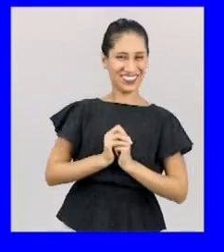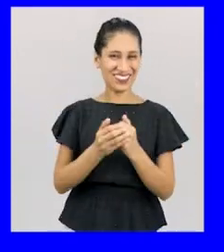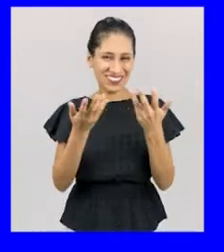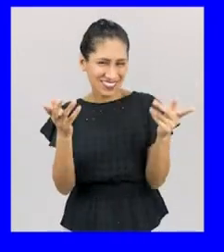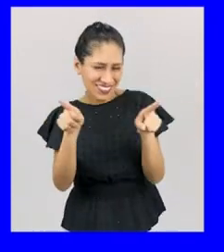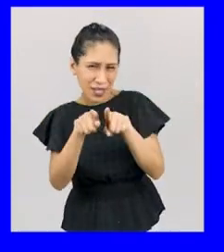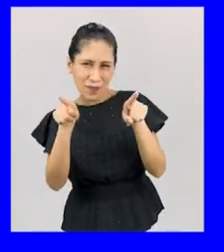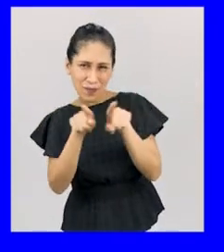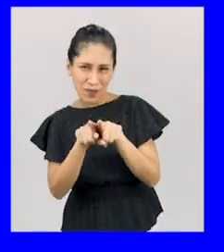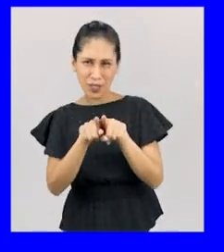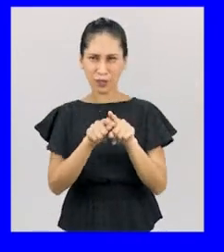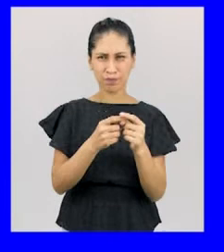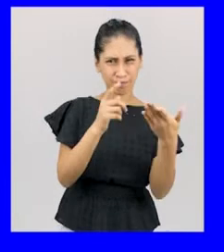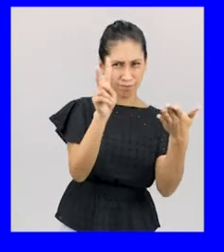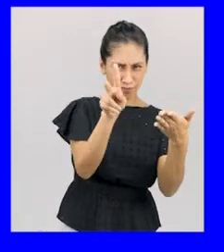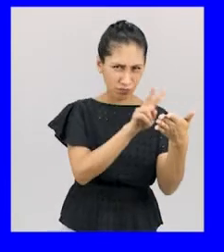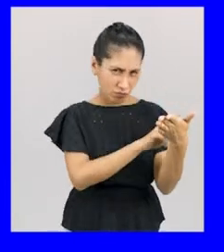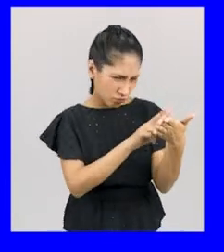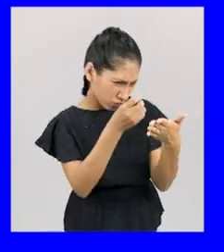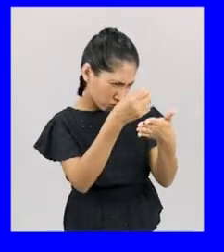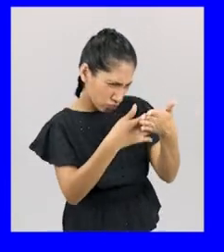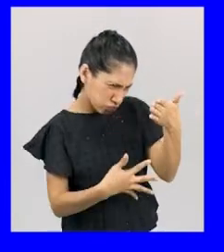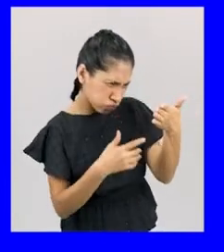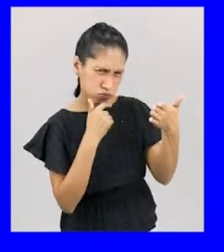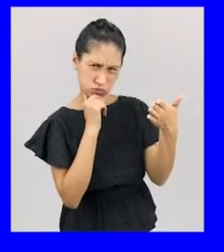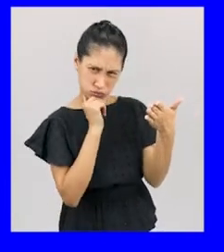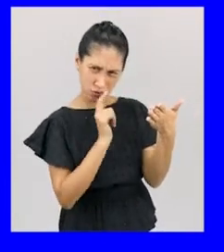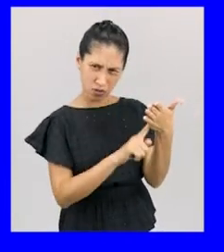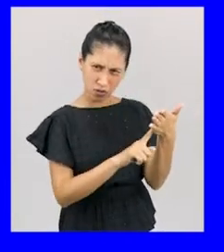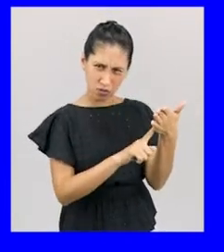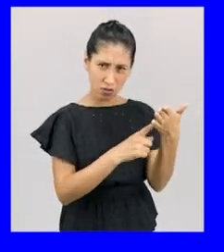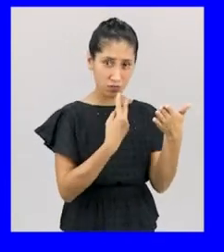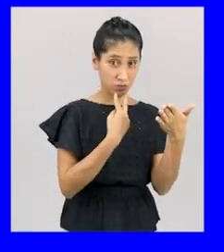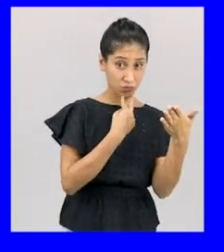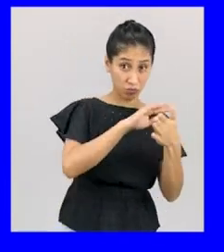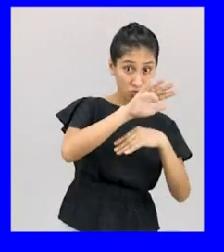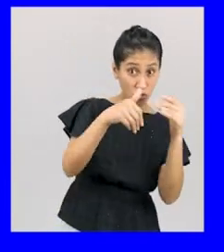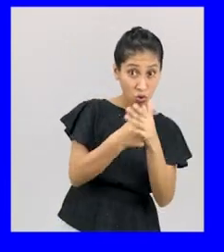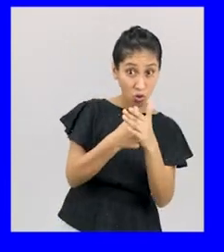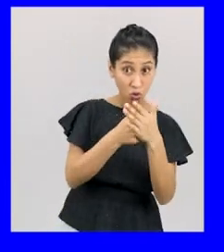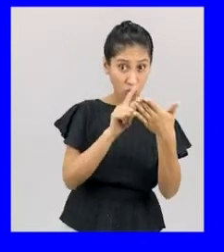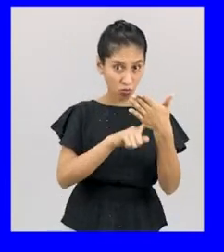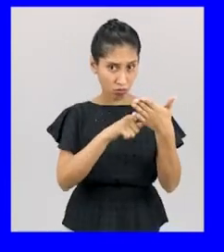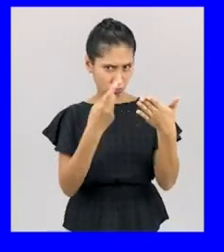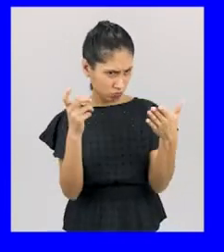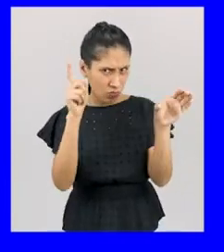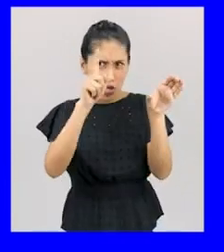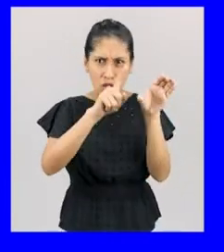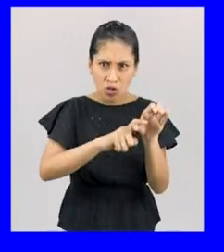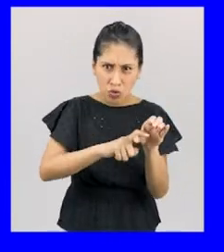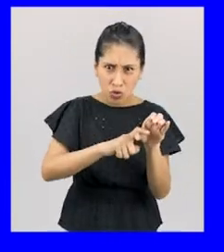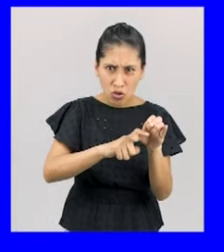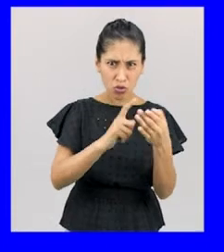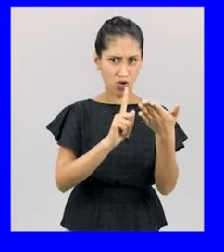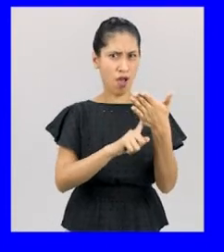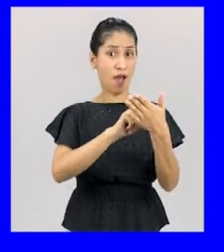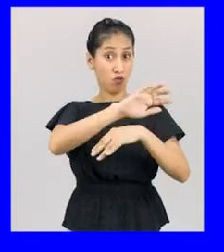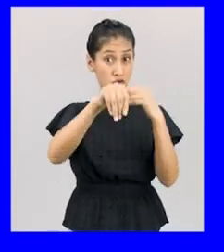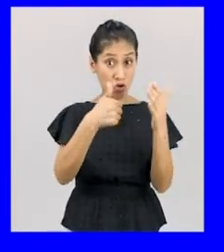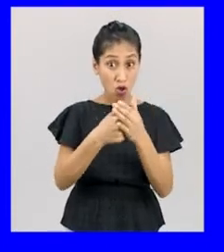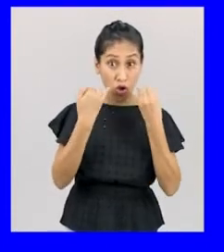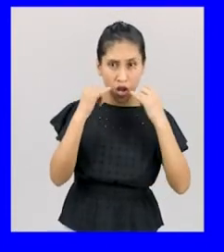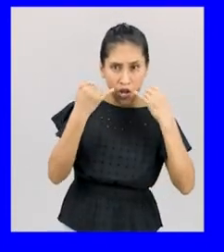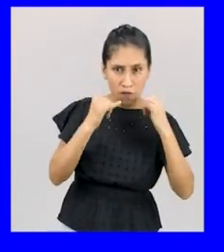las principales características de este tipo de textos es la formalidad de su contenido. Es decir, se dicen las cosas como